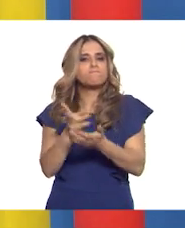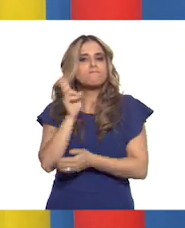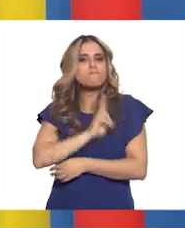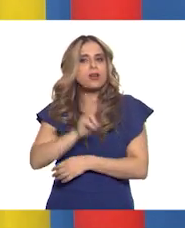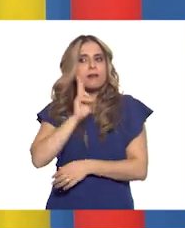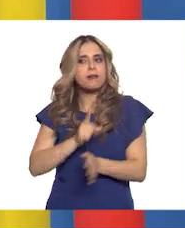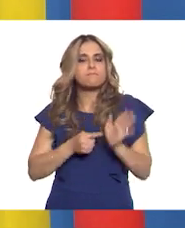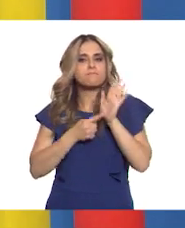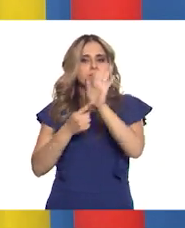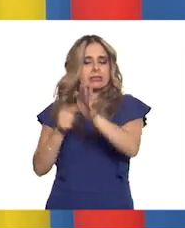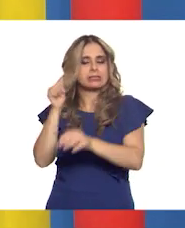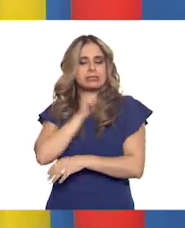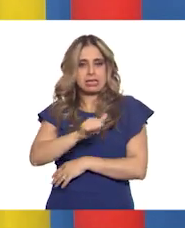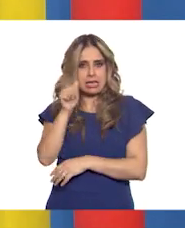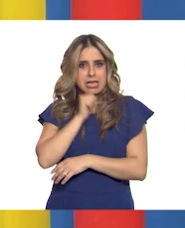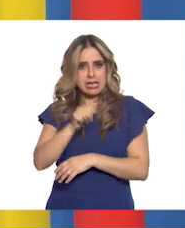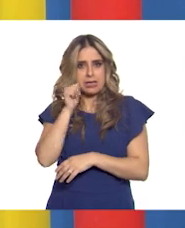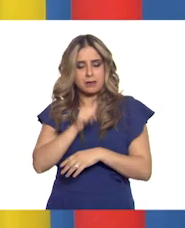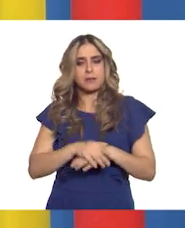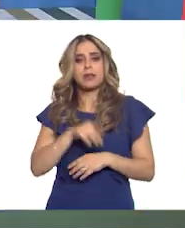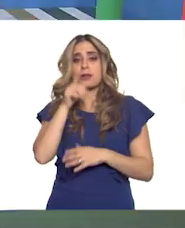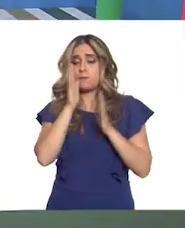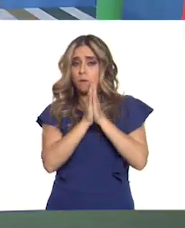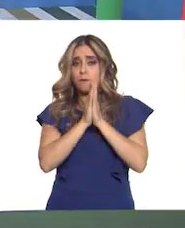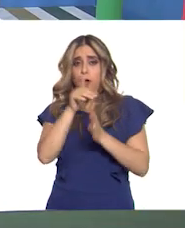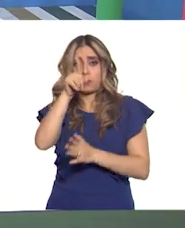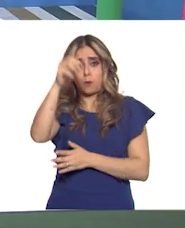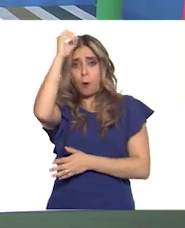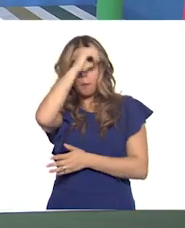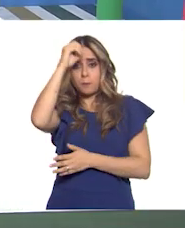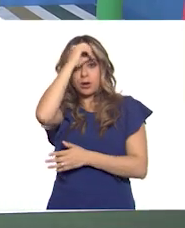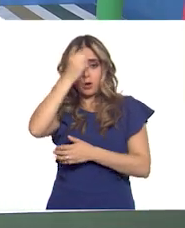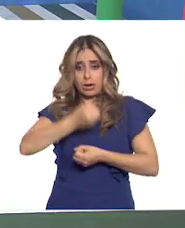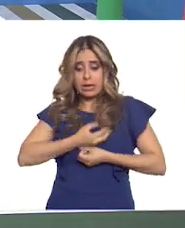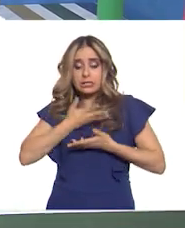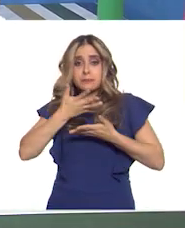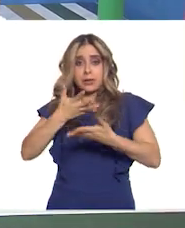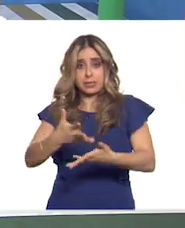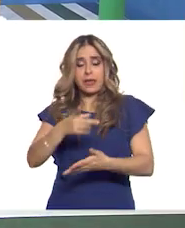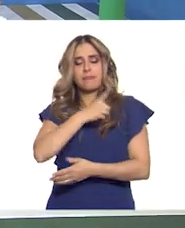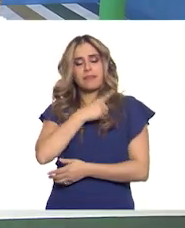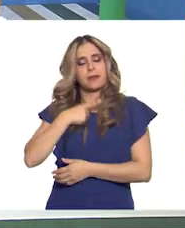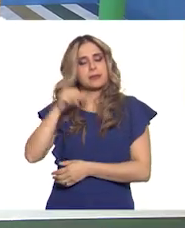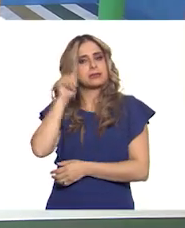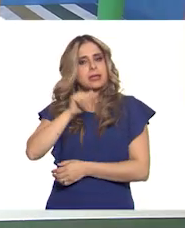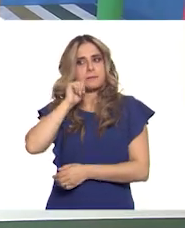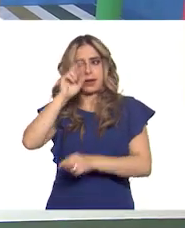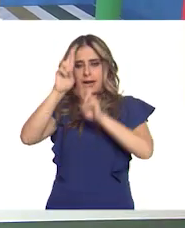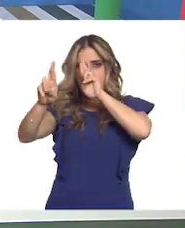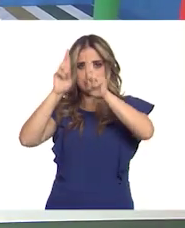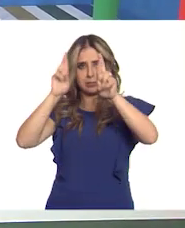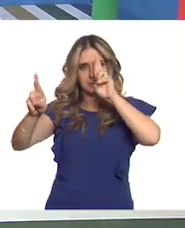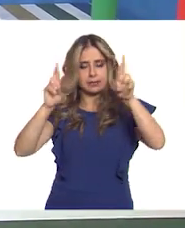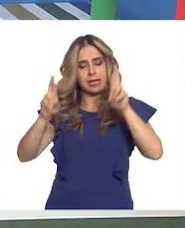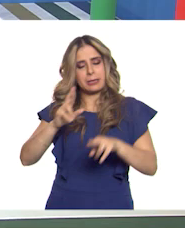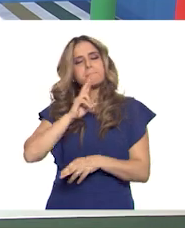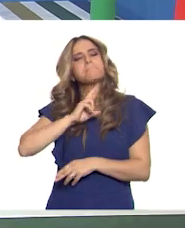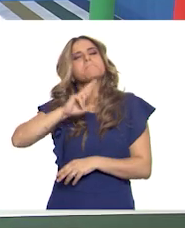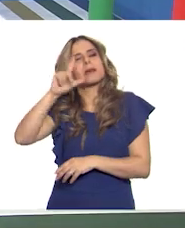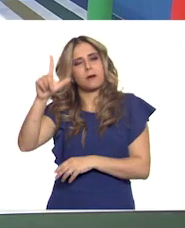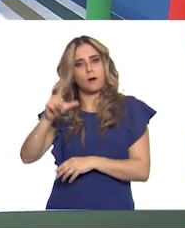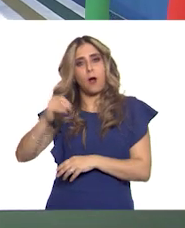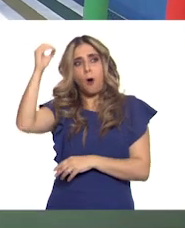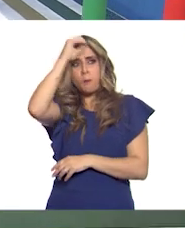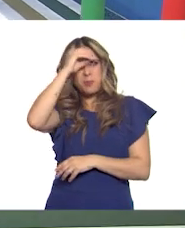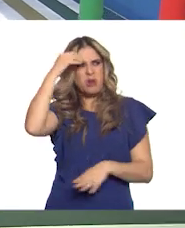recomendamos hace un momento, sean lo más respetuosos que puedan. La verdad es que como sociedad ganamos mucho si somos respetuosos al omitir nuestras opiniones con